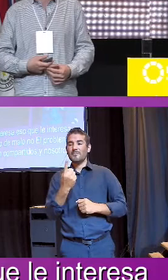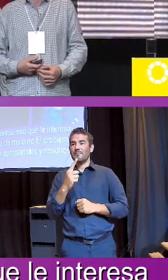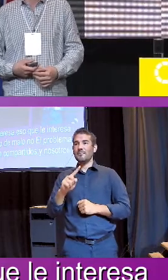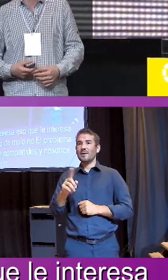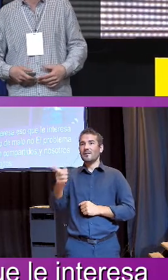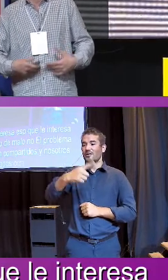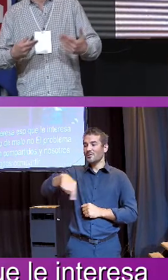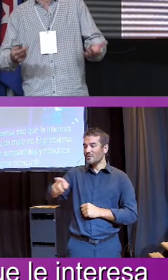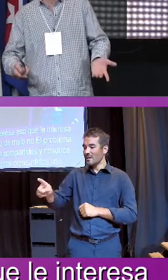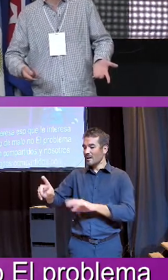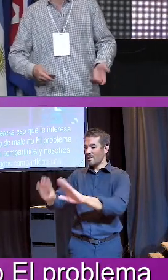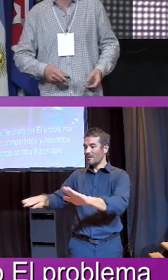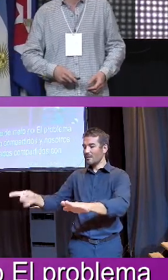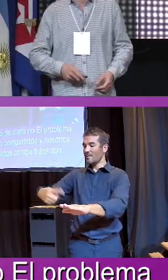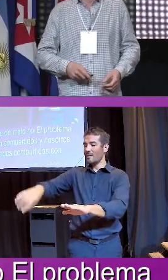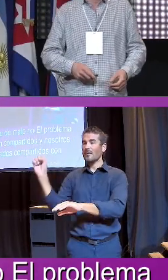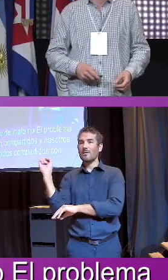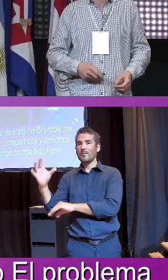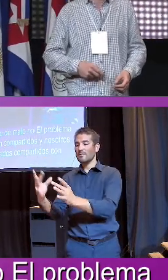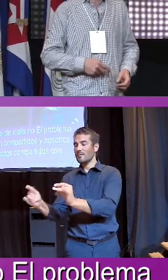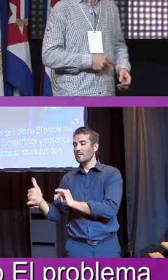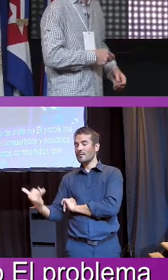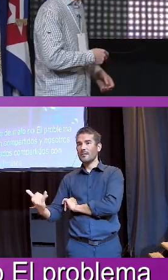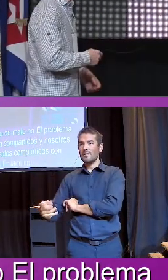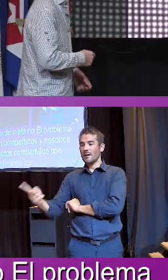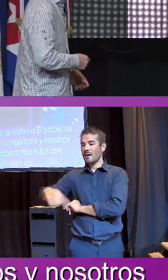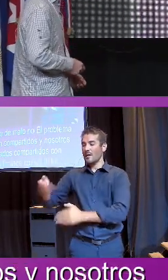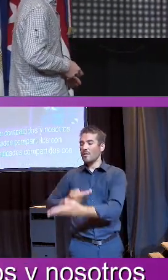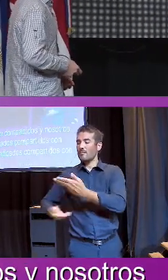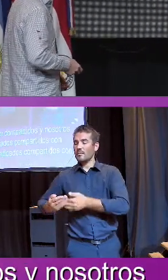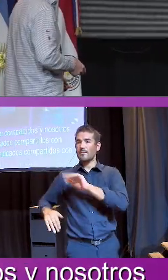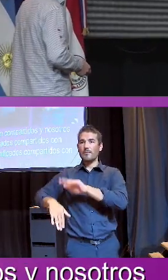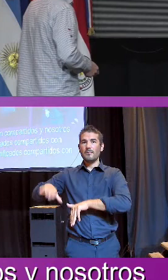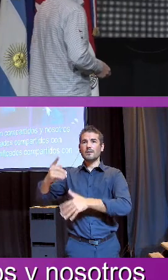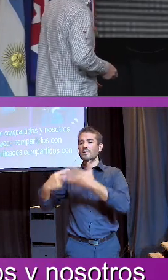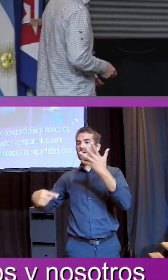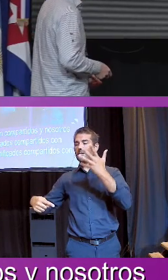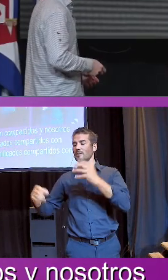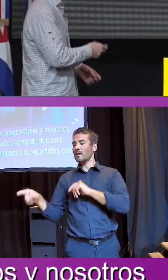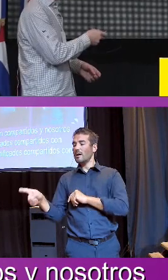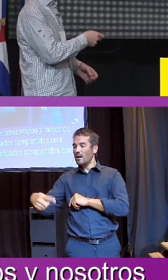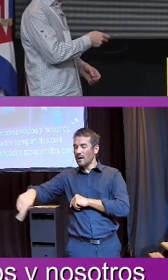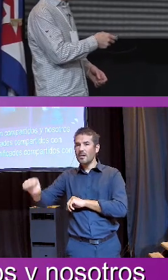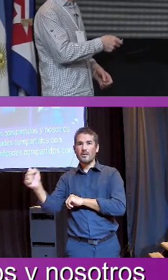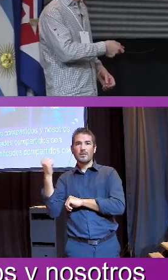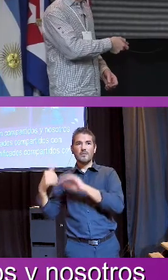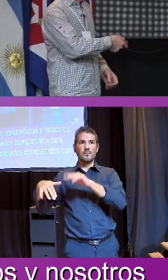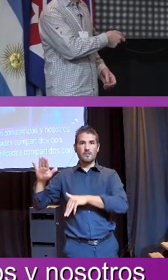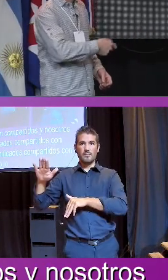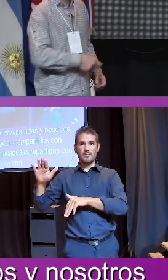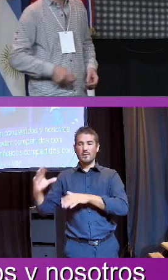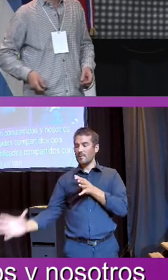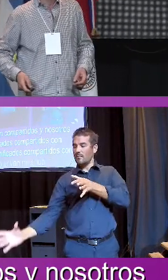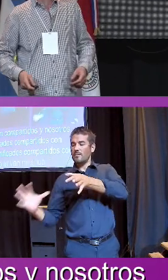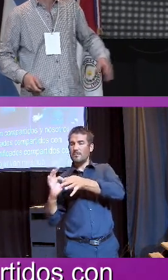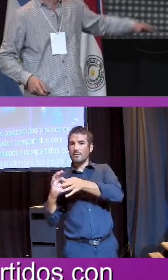significados compartidos con nosotros o nosotros tener más significados compartidos con ellos. Entonces, ahí está el niño, lo ven, mirando